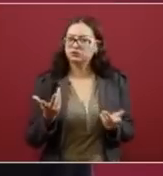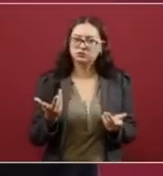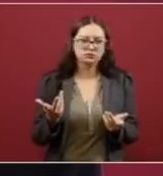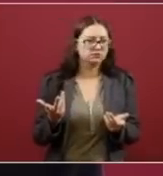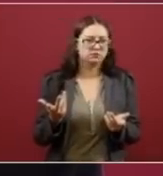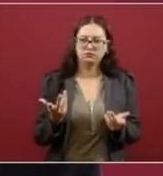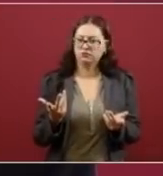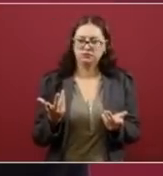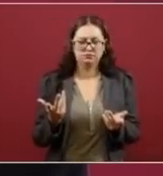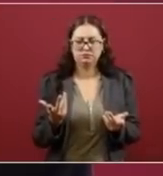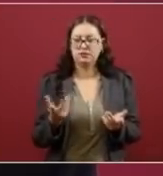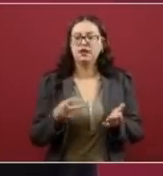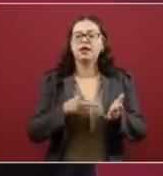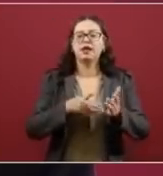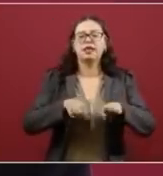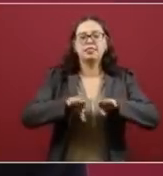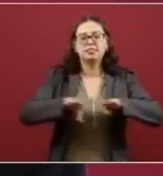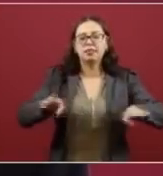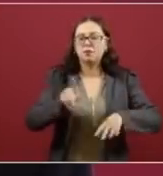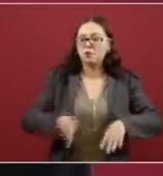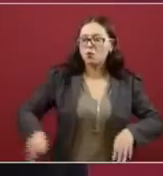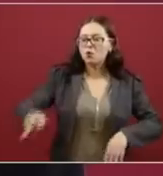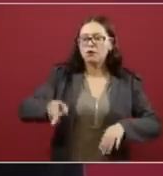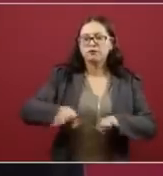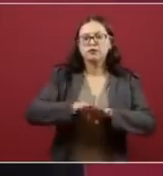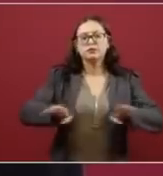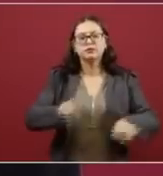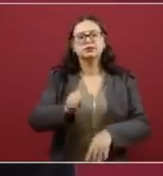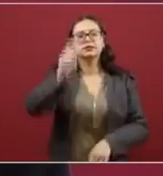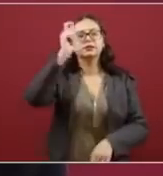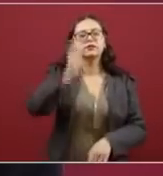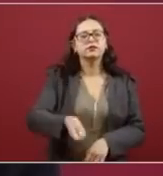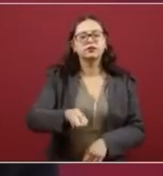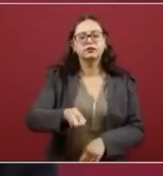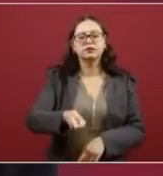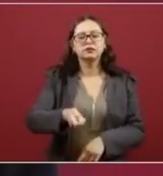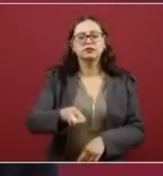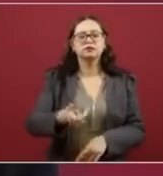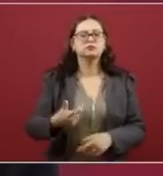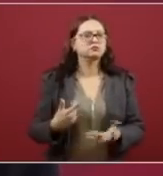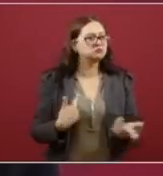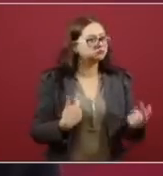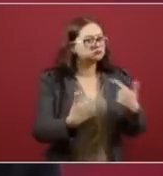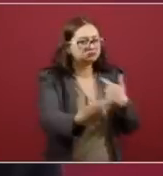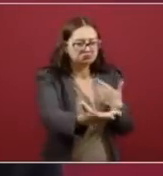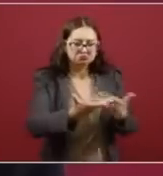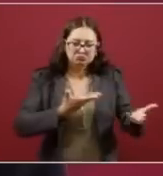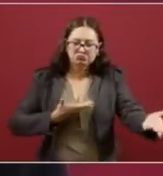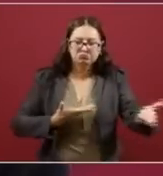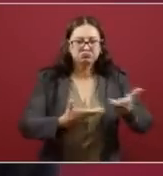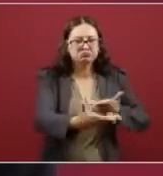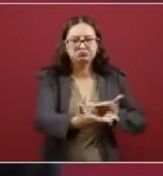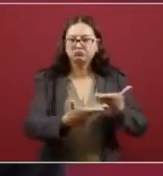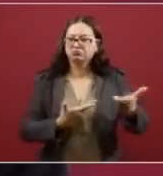democracia es mensajes de ida y vuelta